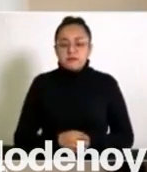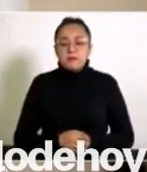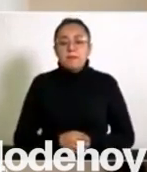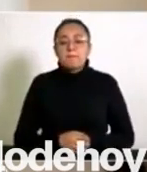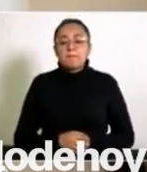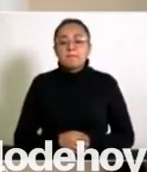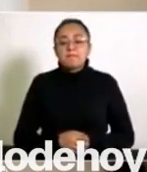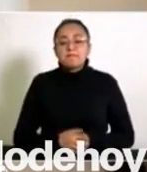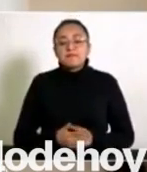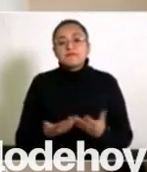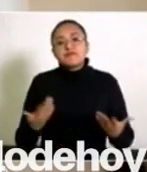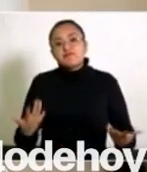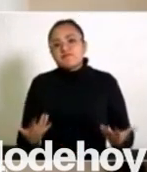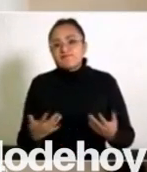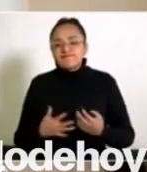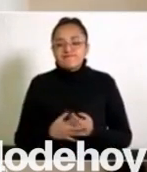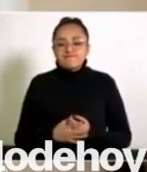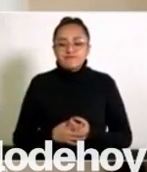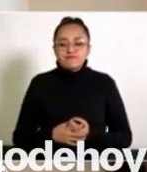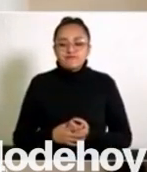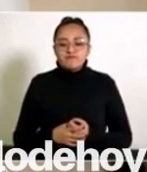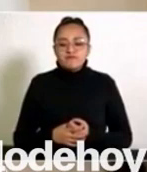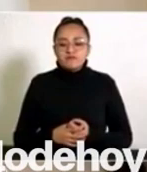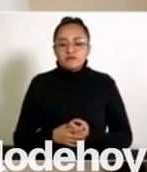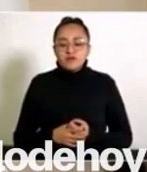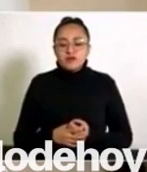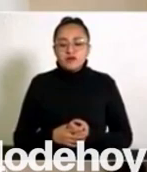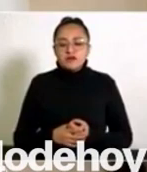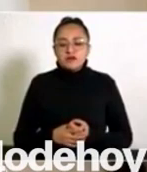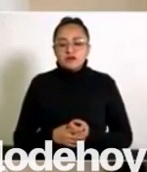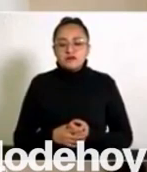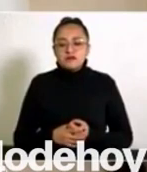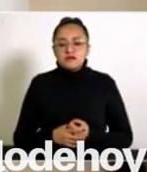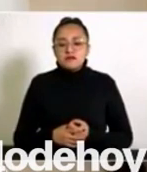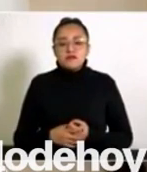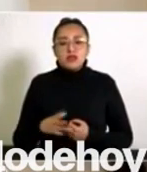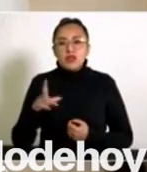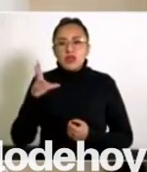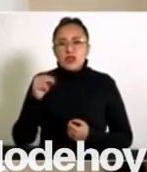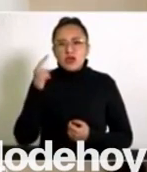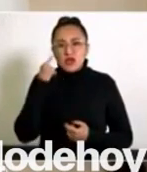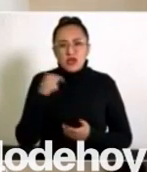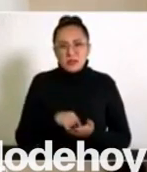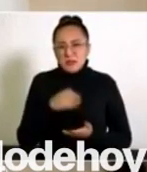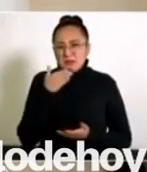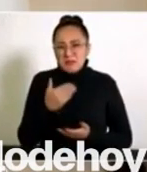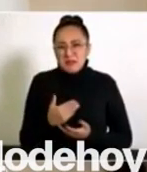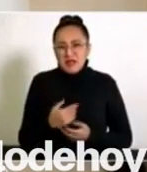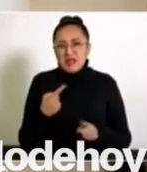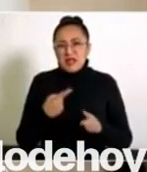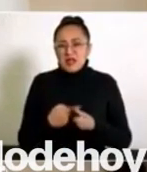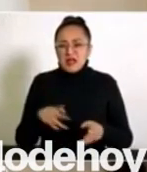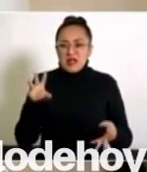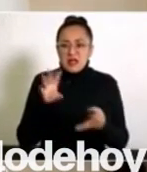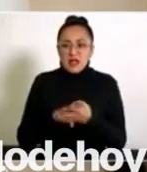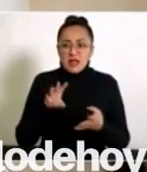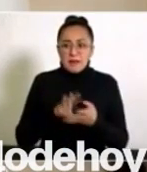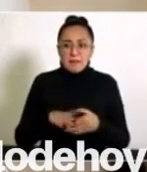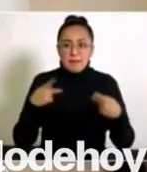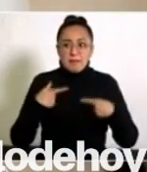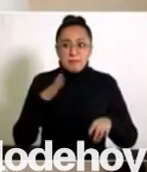no es correcto que las detenciones a los personajes más